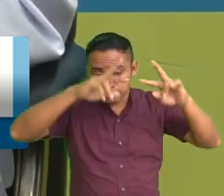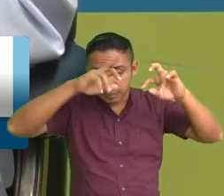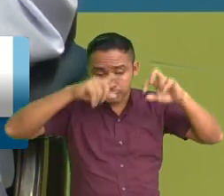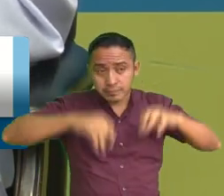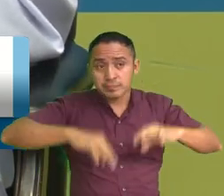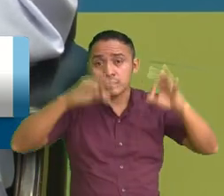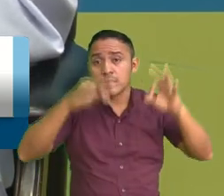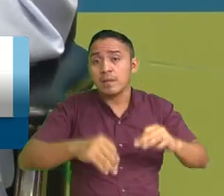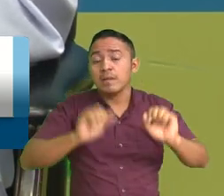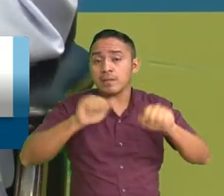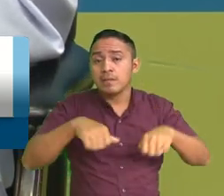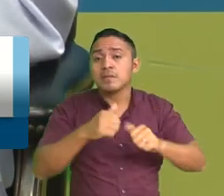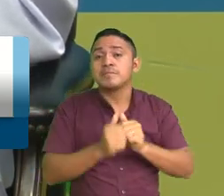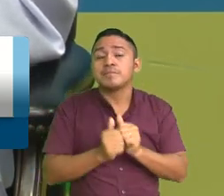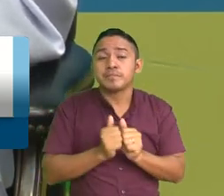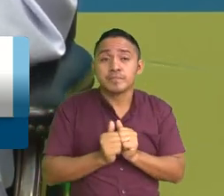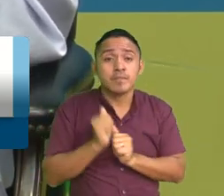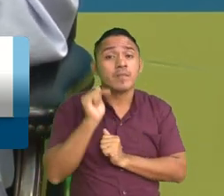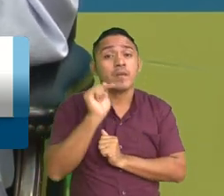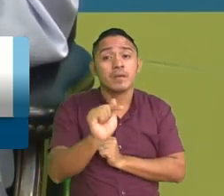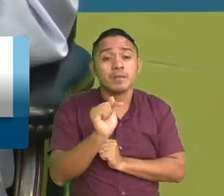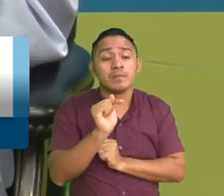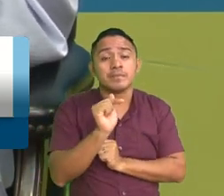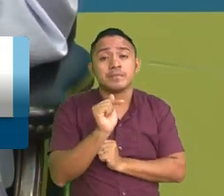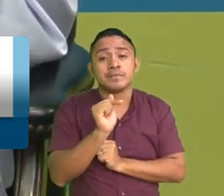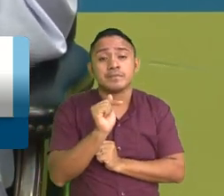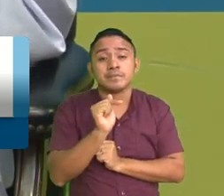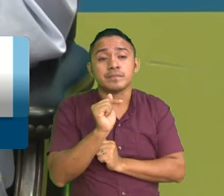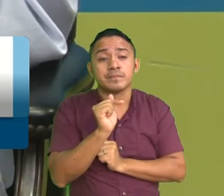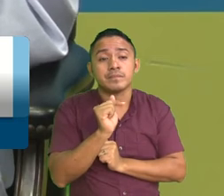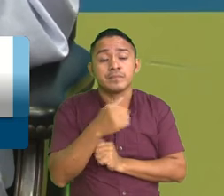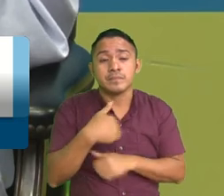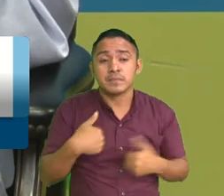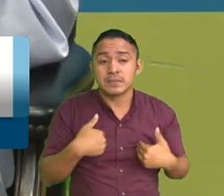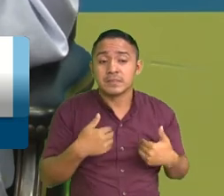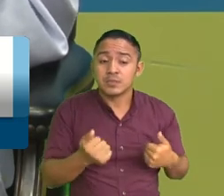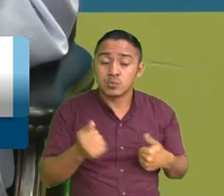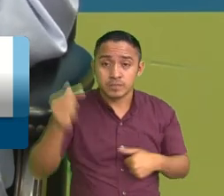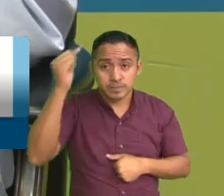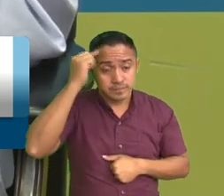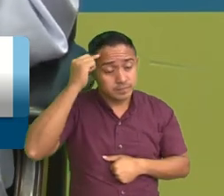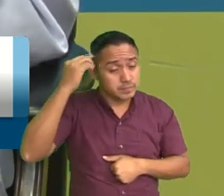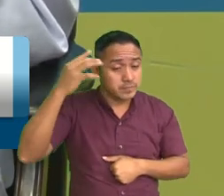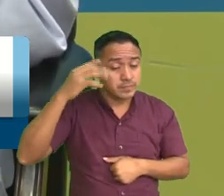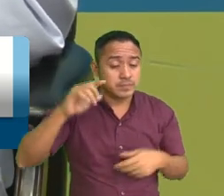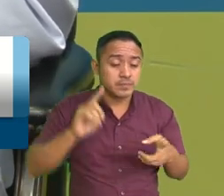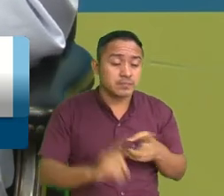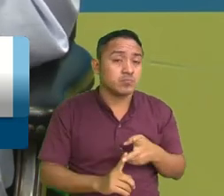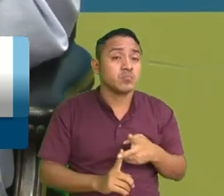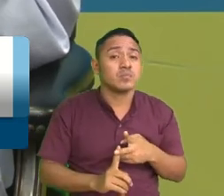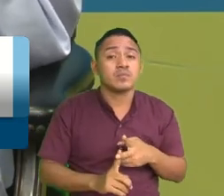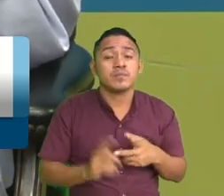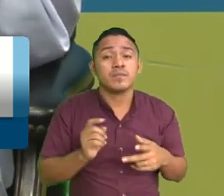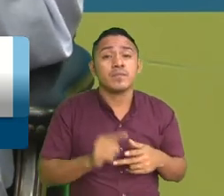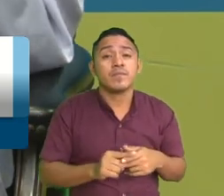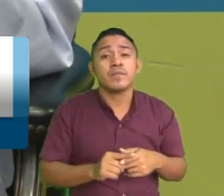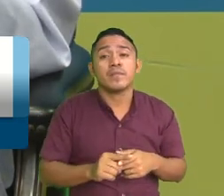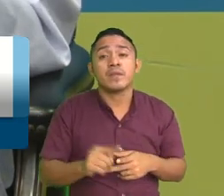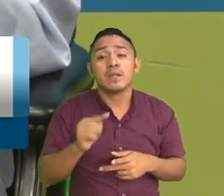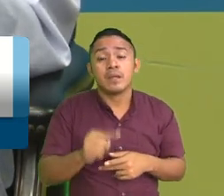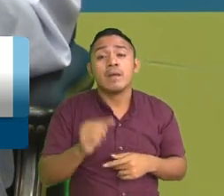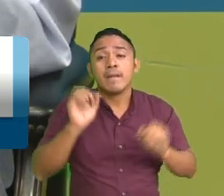ya podríamos estar hablando de que hay un problema de salud mental, un abuso de sustancias, que